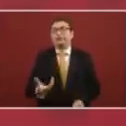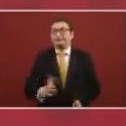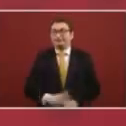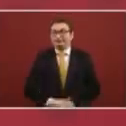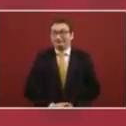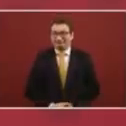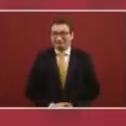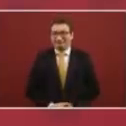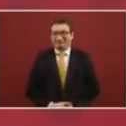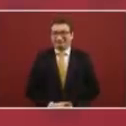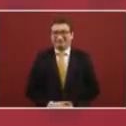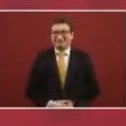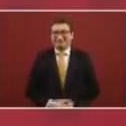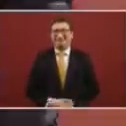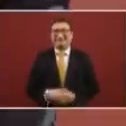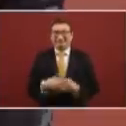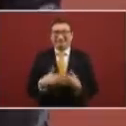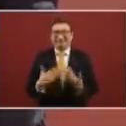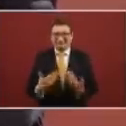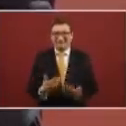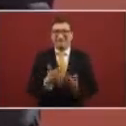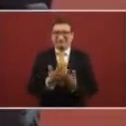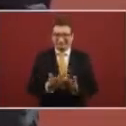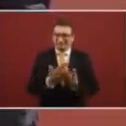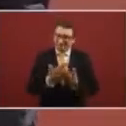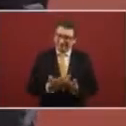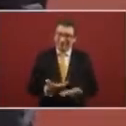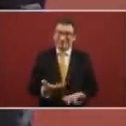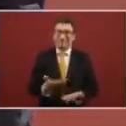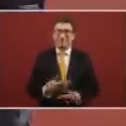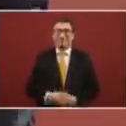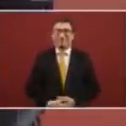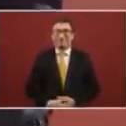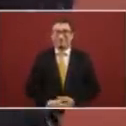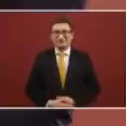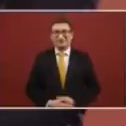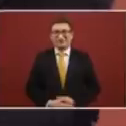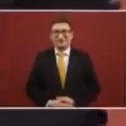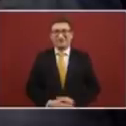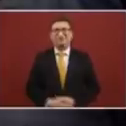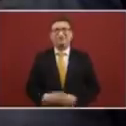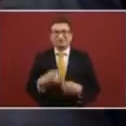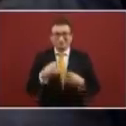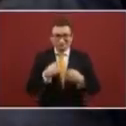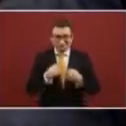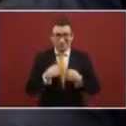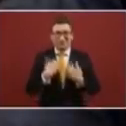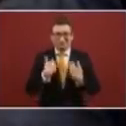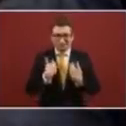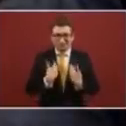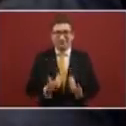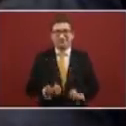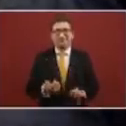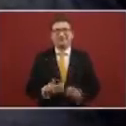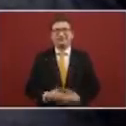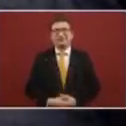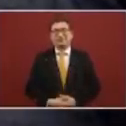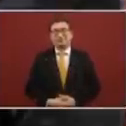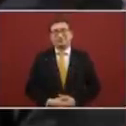nos esperamos al primero de julio. Entonces, espérenme. Yo entiendo